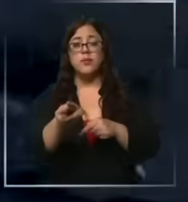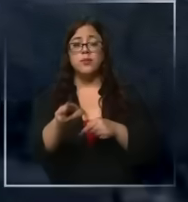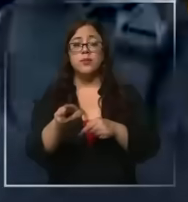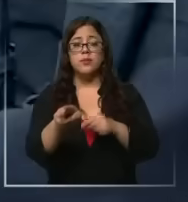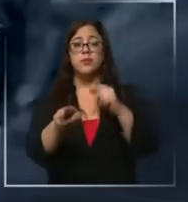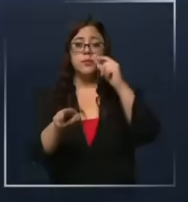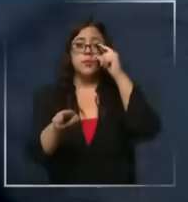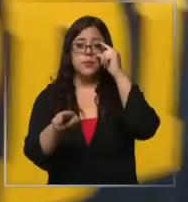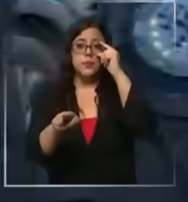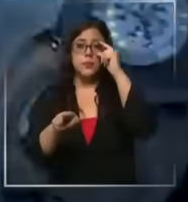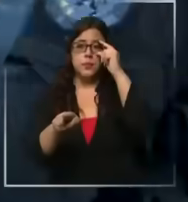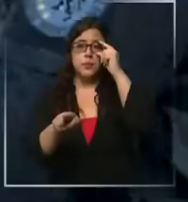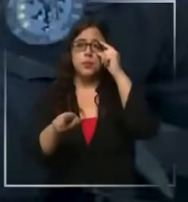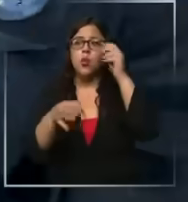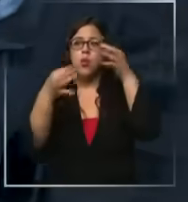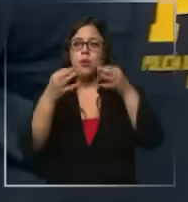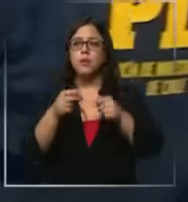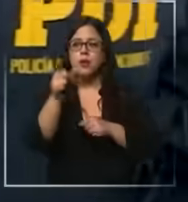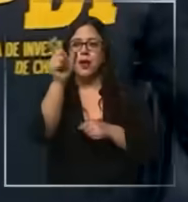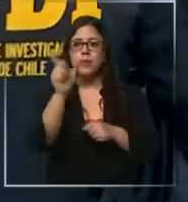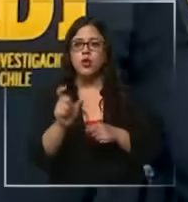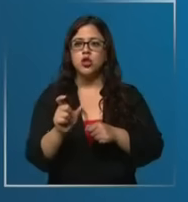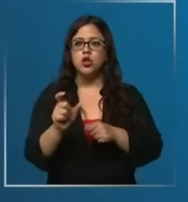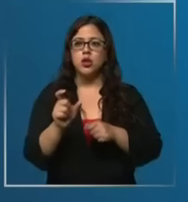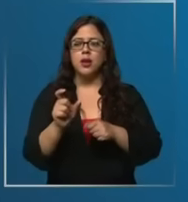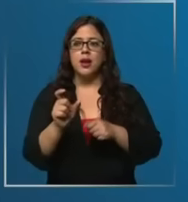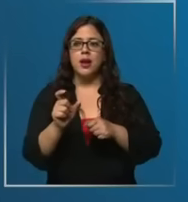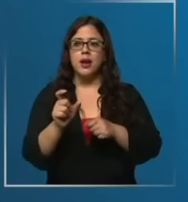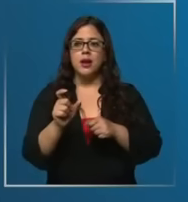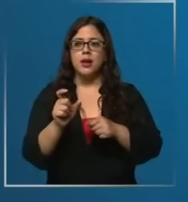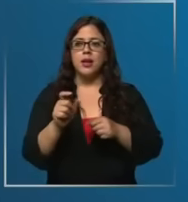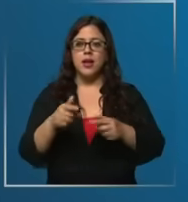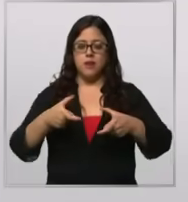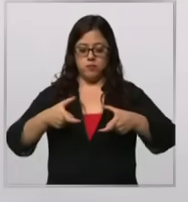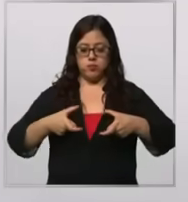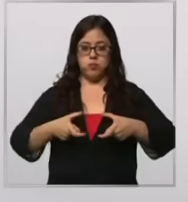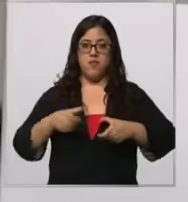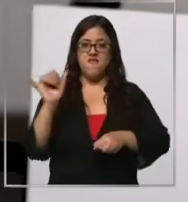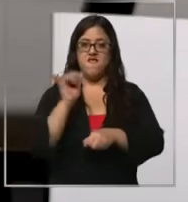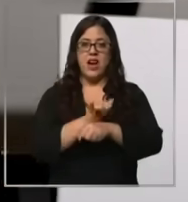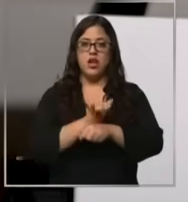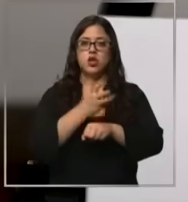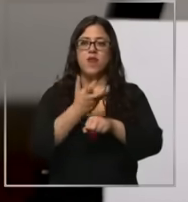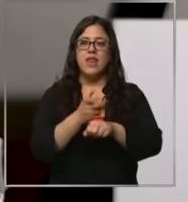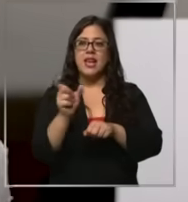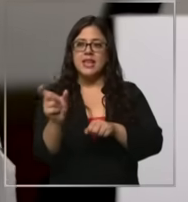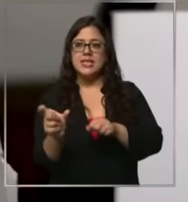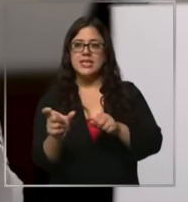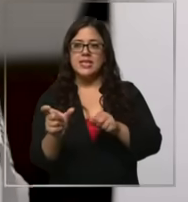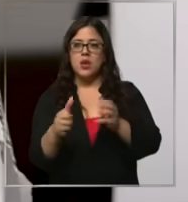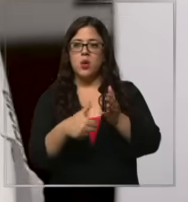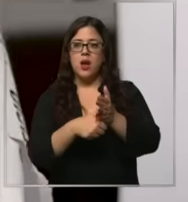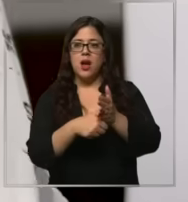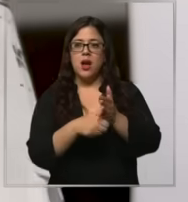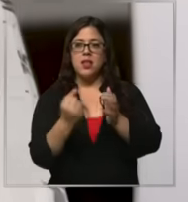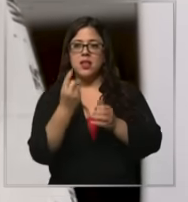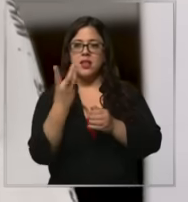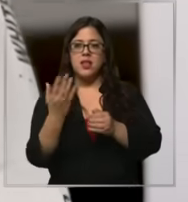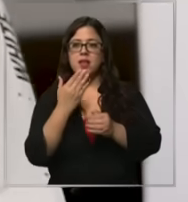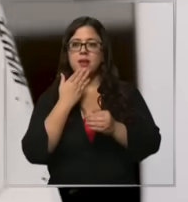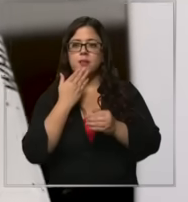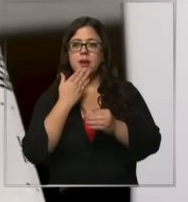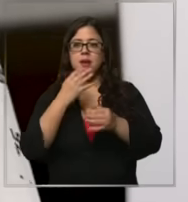destacando en el caso de la persona que falsificaba las credenciales, encontramos celo de identidad, permiso de circulación, todo